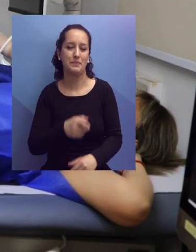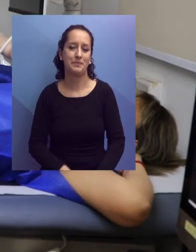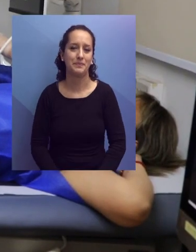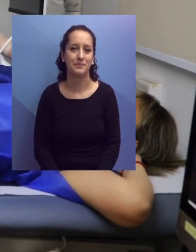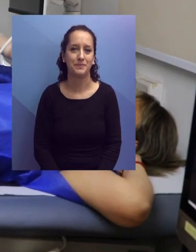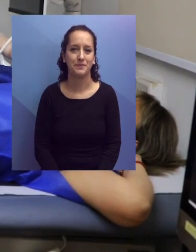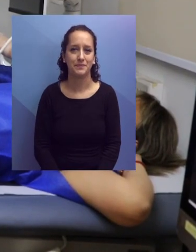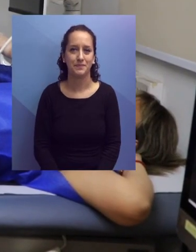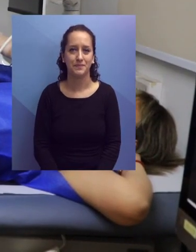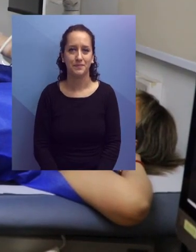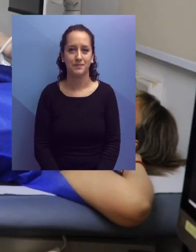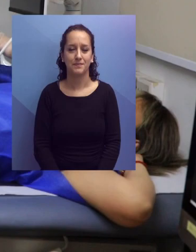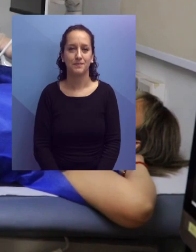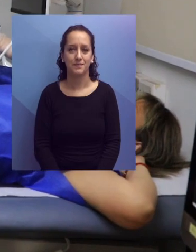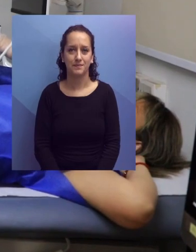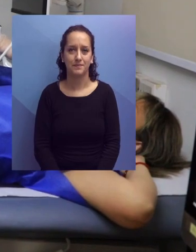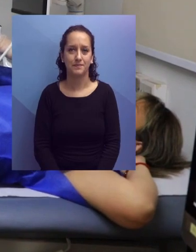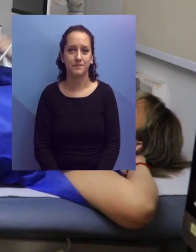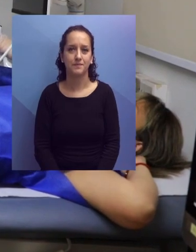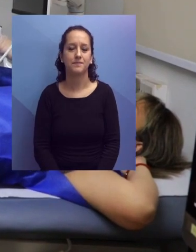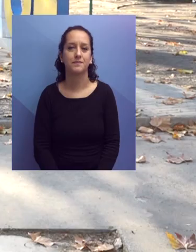año.